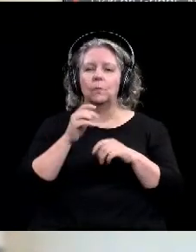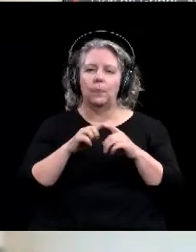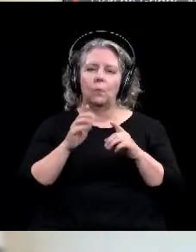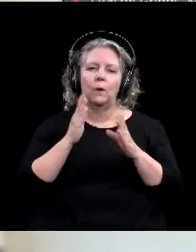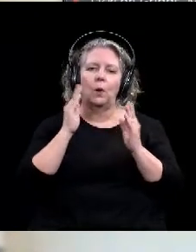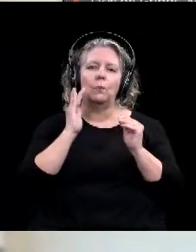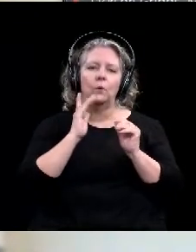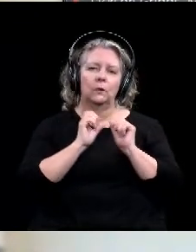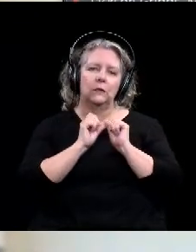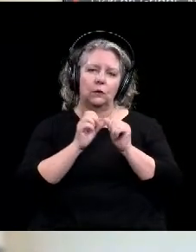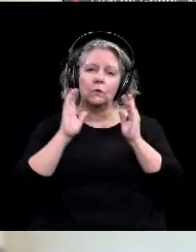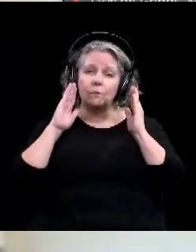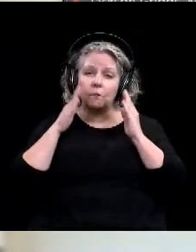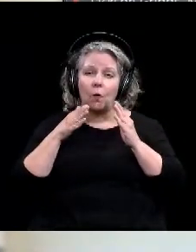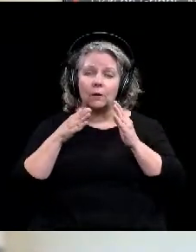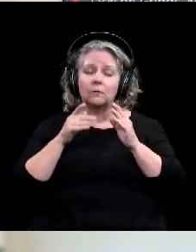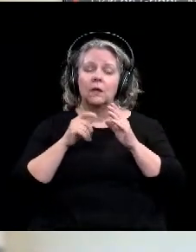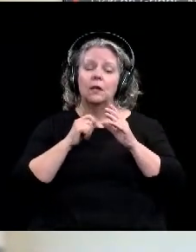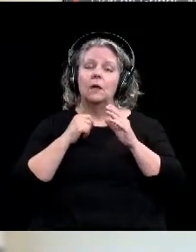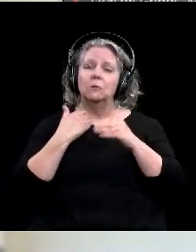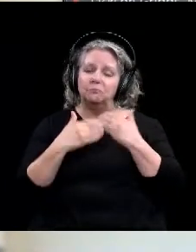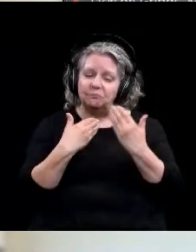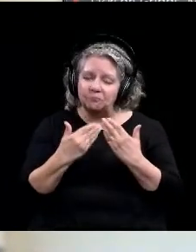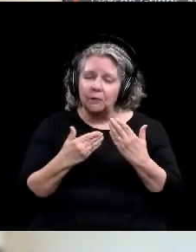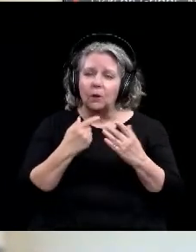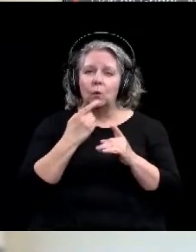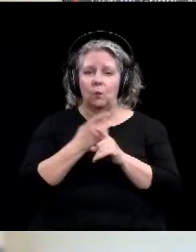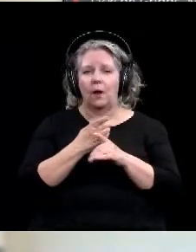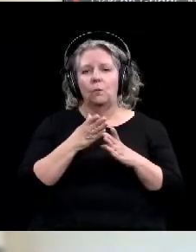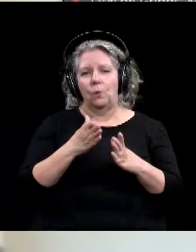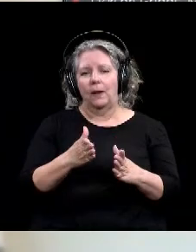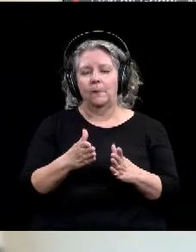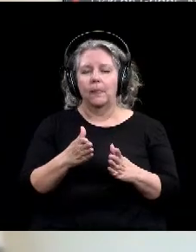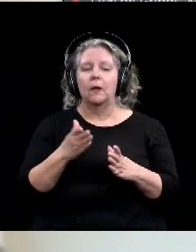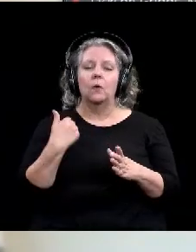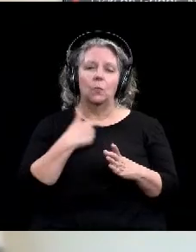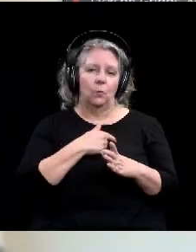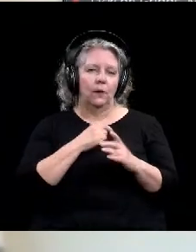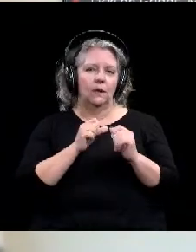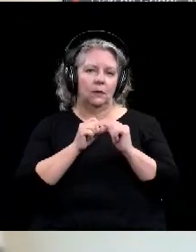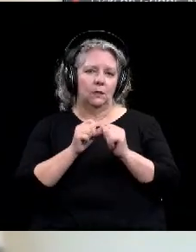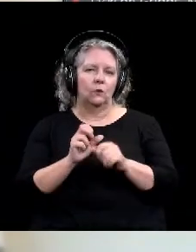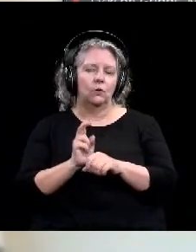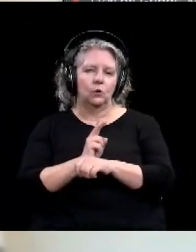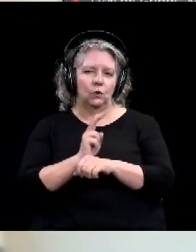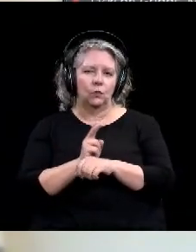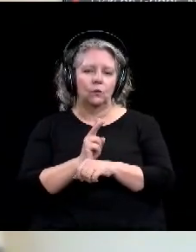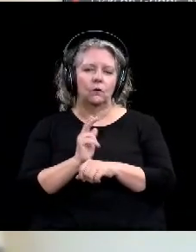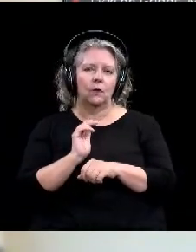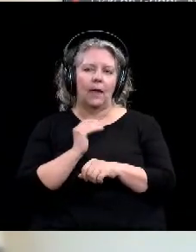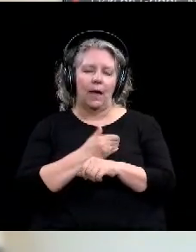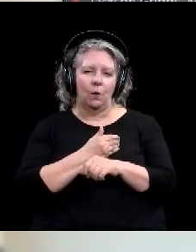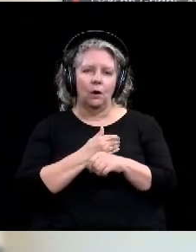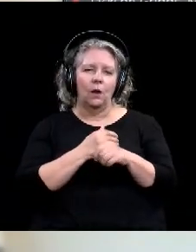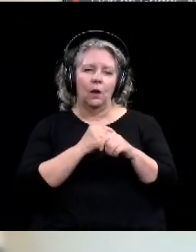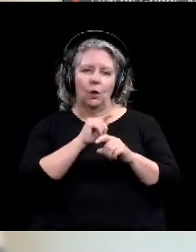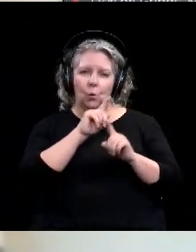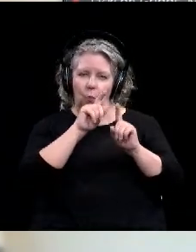en la cuidad 2 y ser cuidadosos y esperar lo mejor